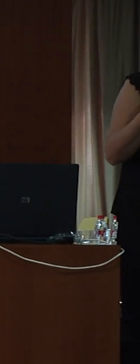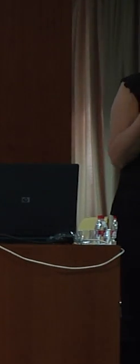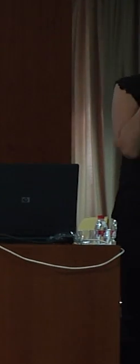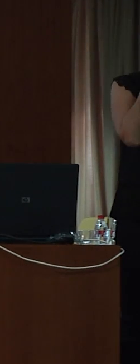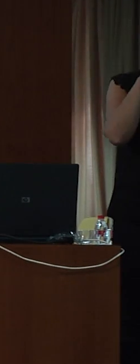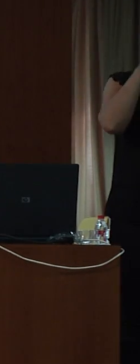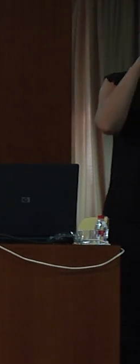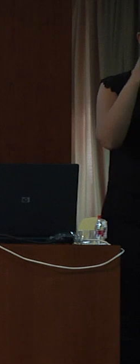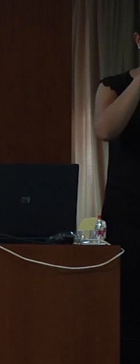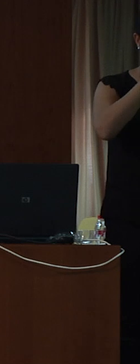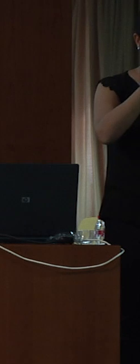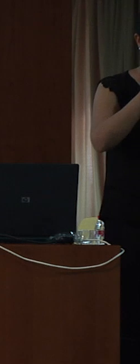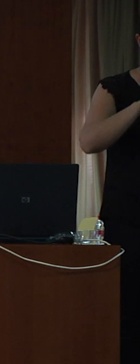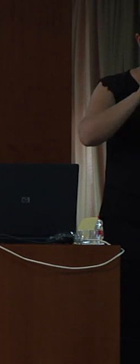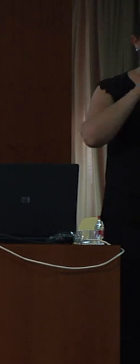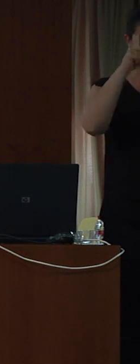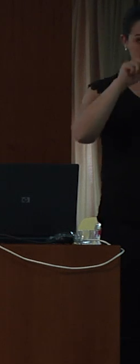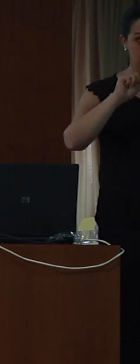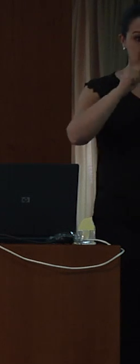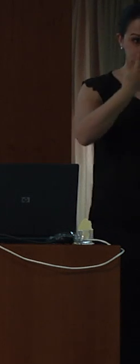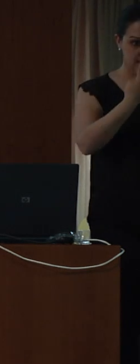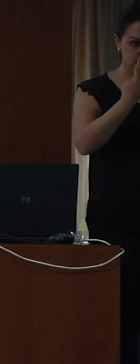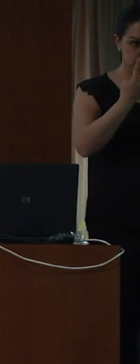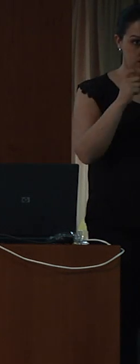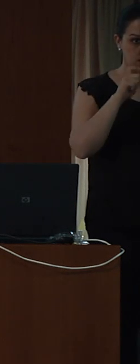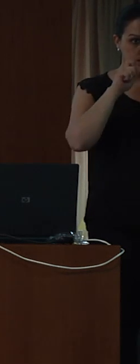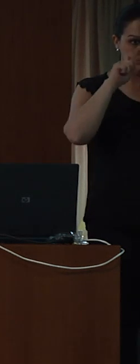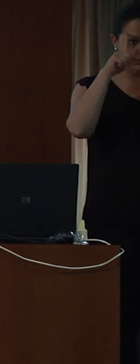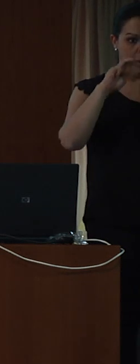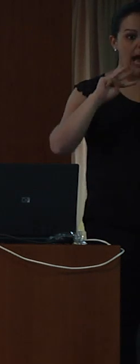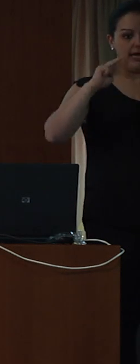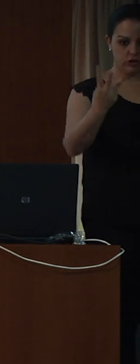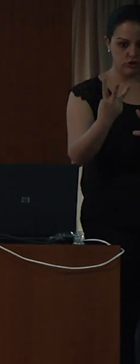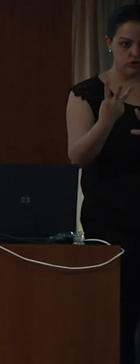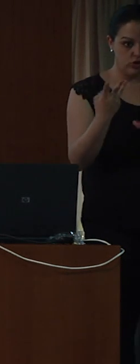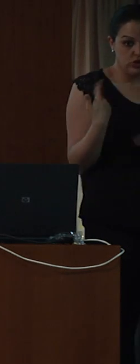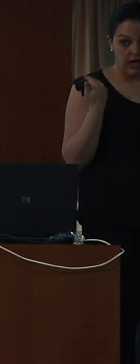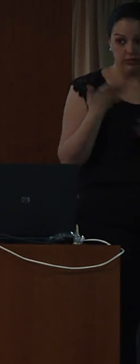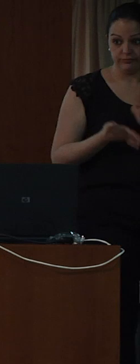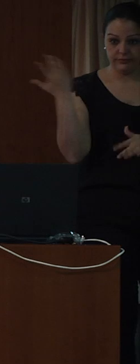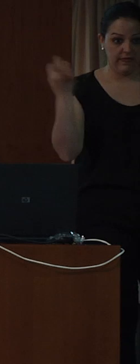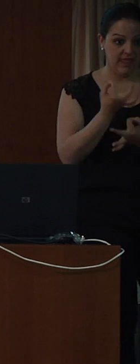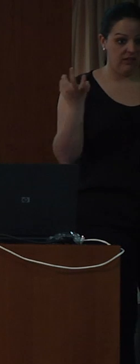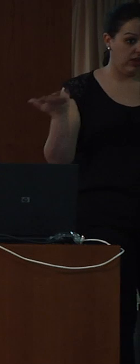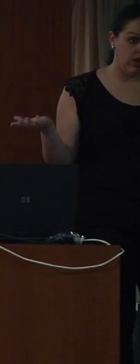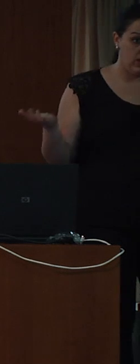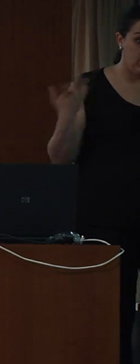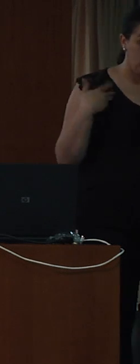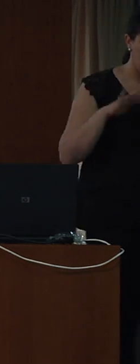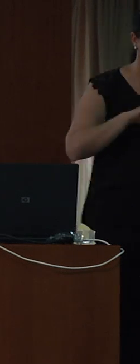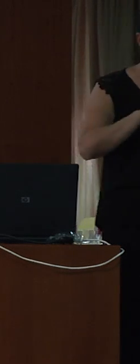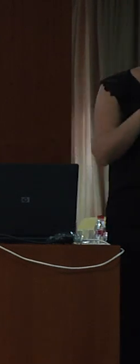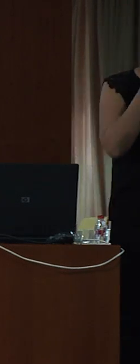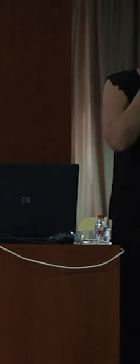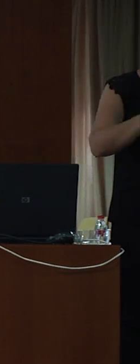y cuando me voy a levantar es la hora que todo el mundo está levantándose, entonces no puedo dormir y al día siguiente estoy hecha un asco.